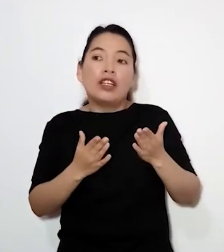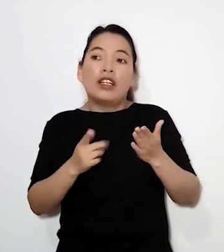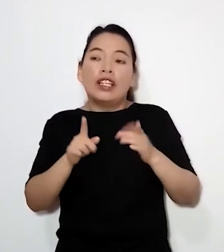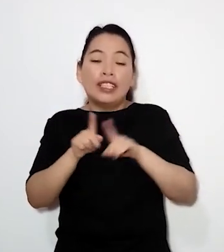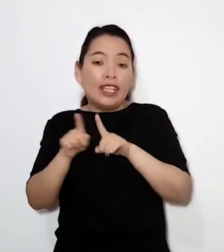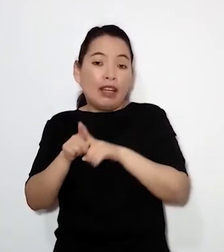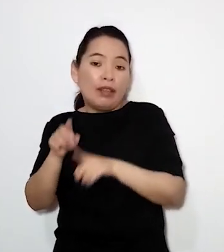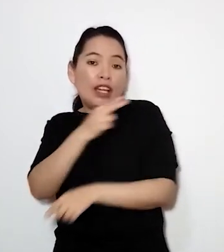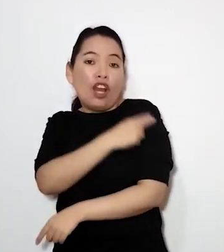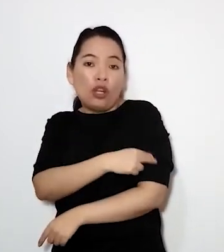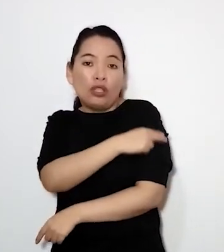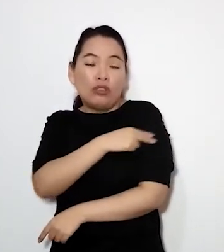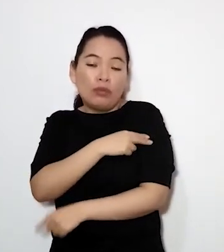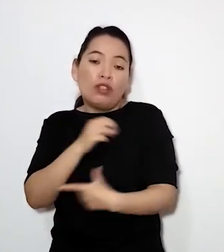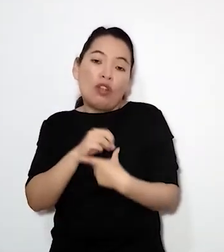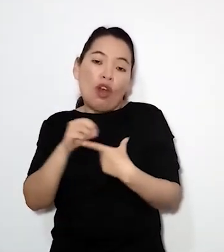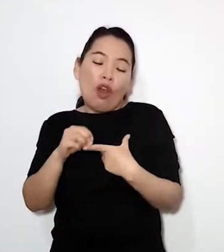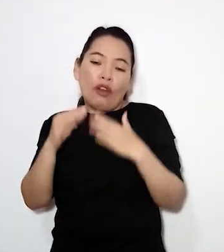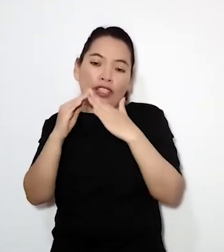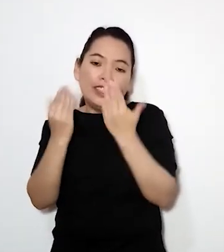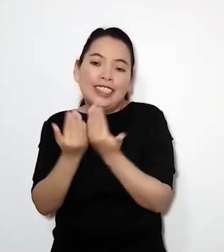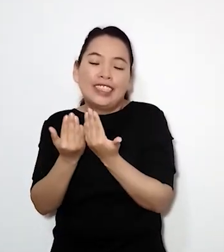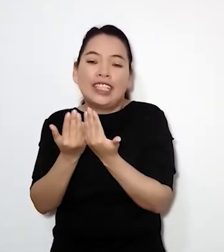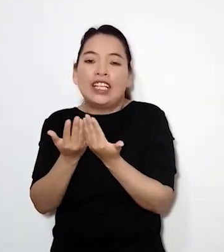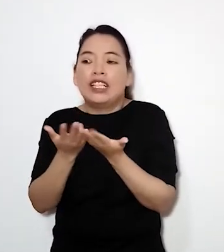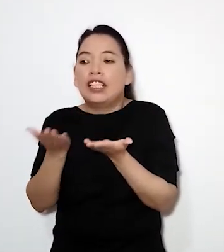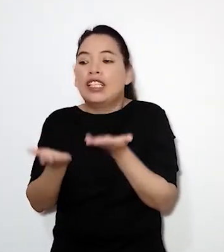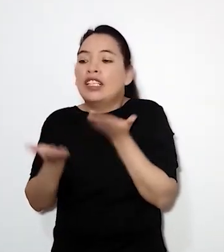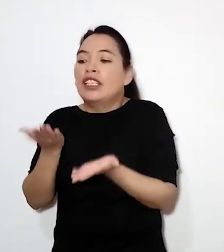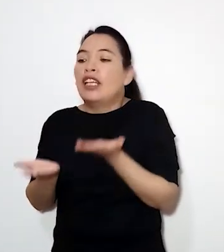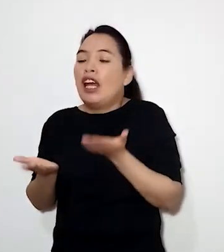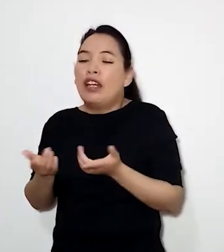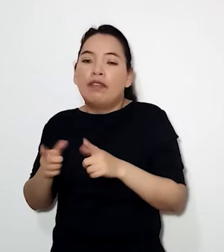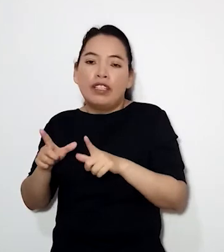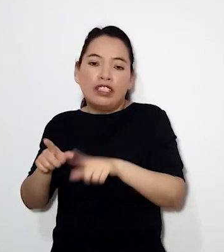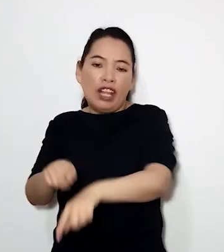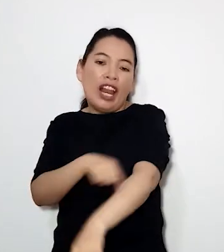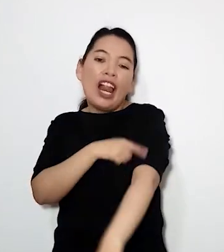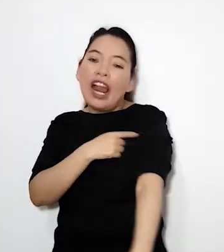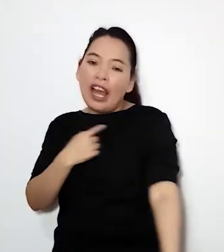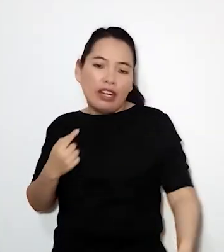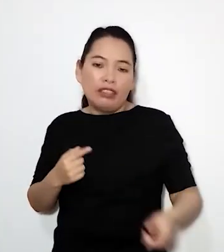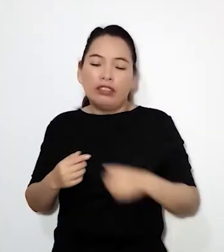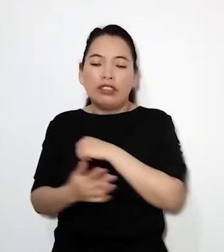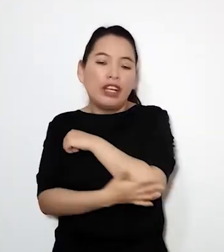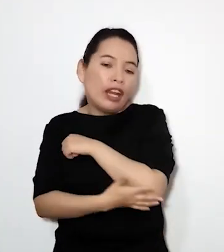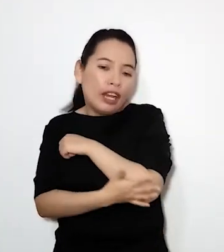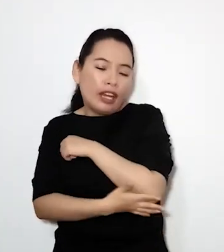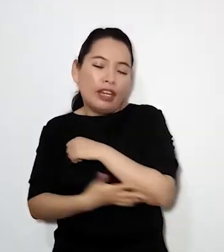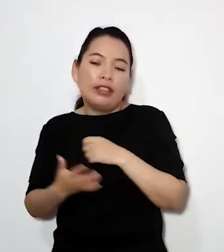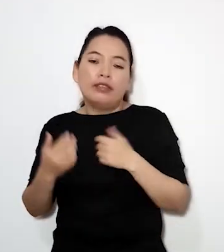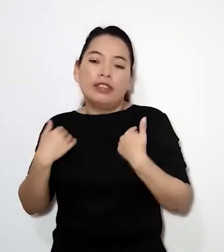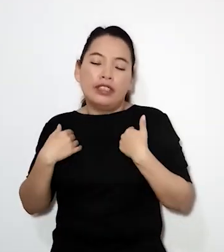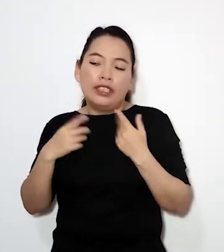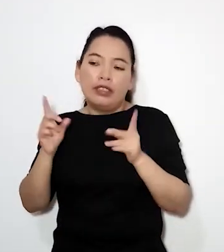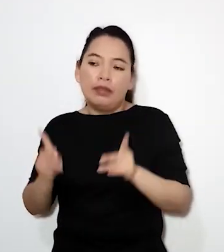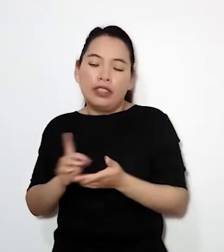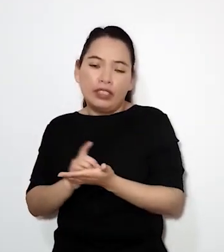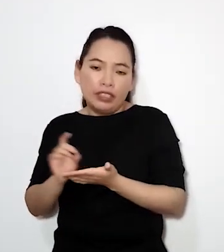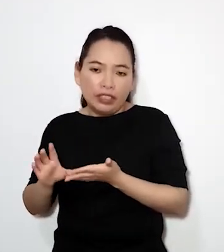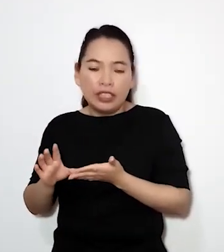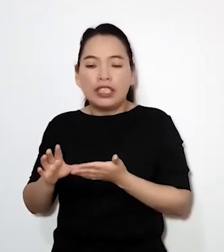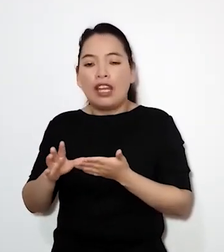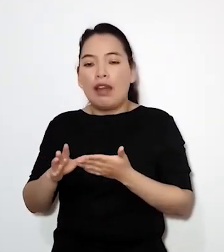en aquellos lugares donde la movilidad es muy limitada, en personas con discapacidad motriz severa,